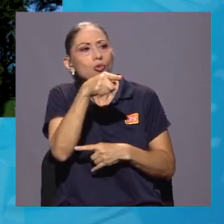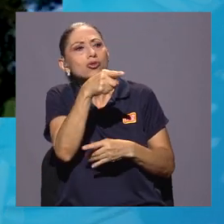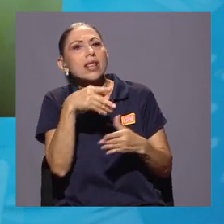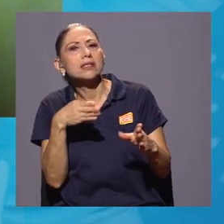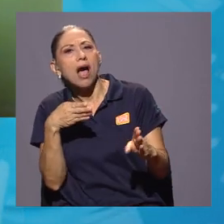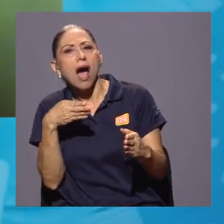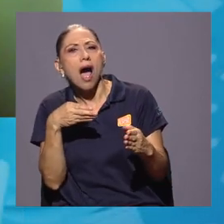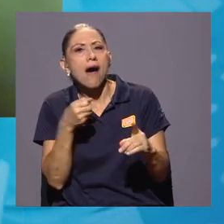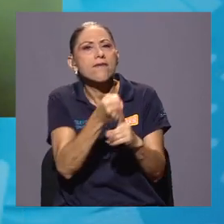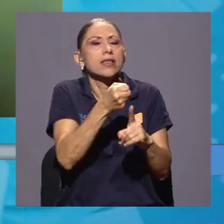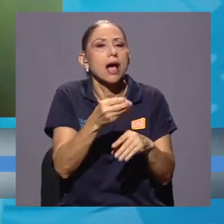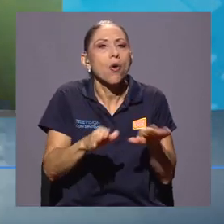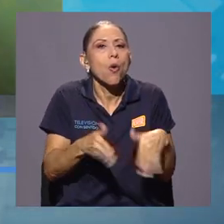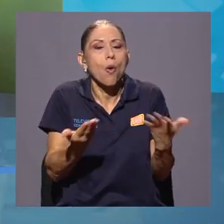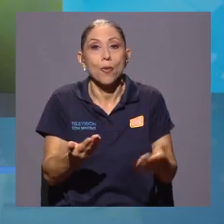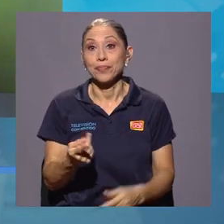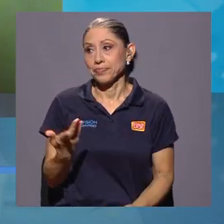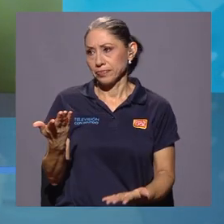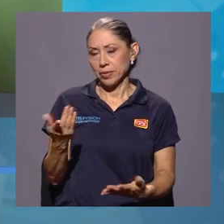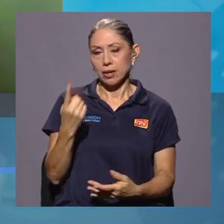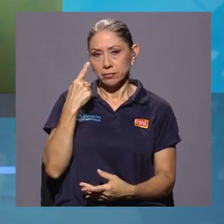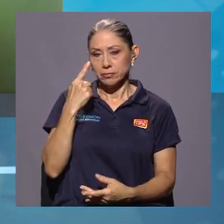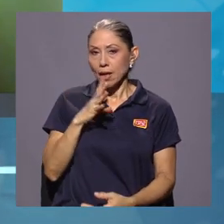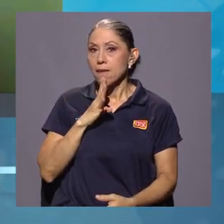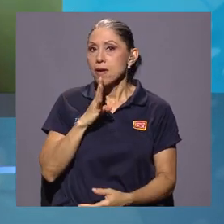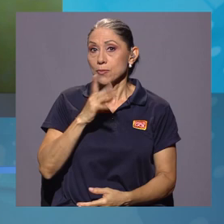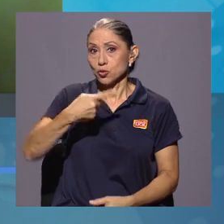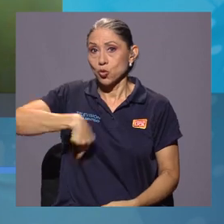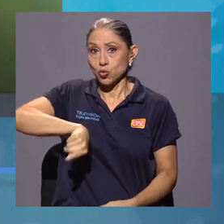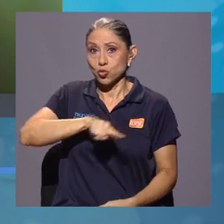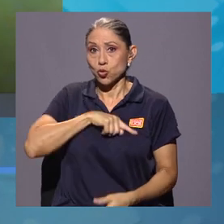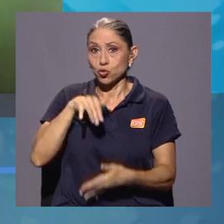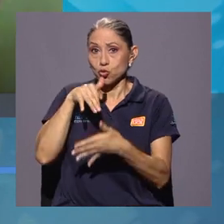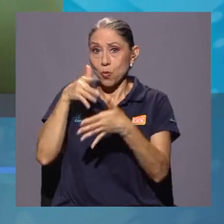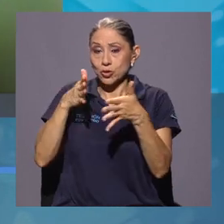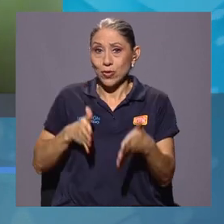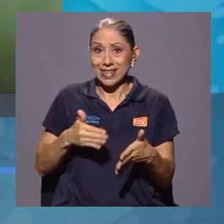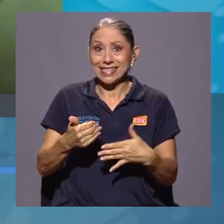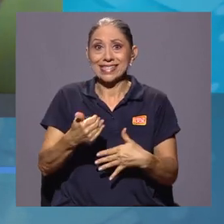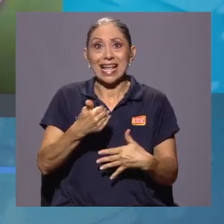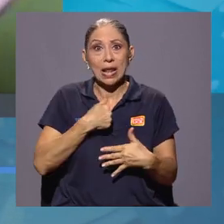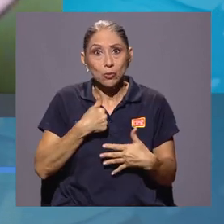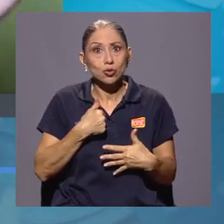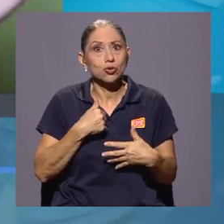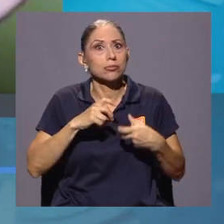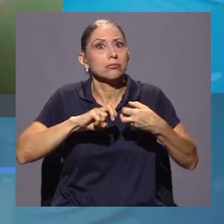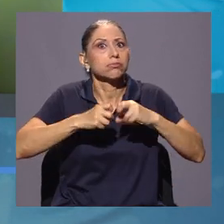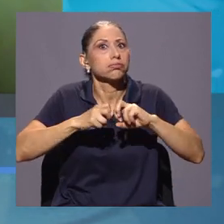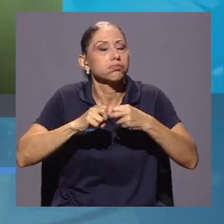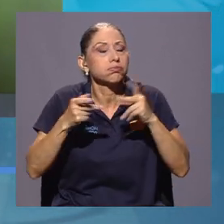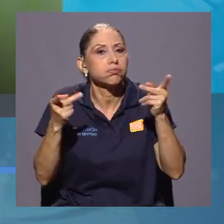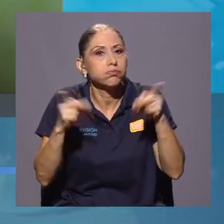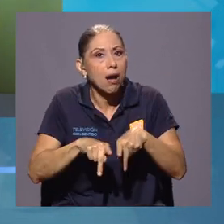Bueno, si hablamos de nosotros como estudiantes, tenemos una crisis de estudiantes